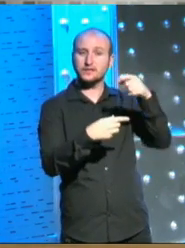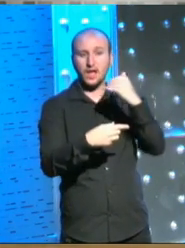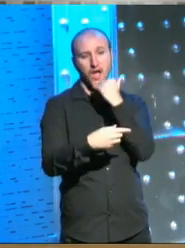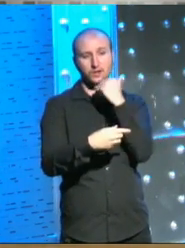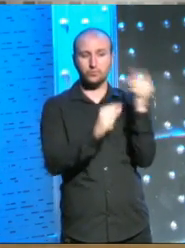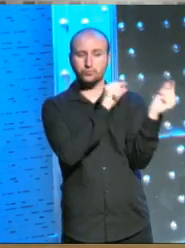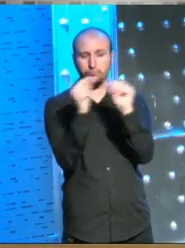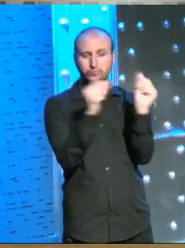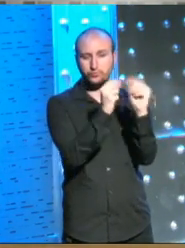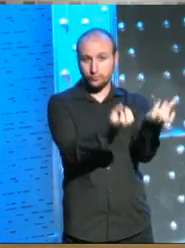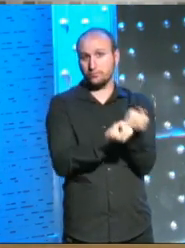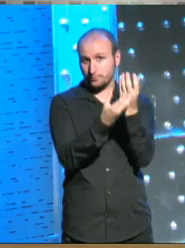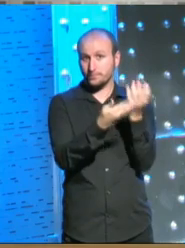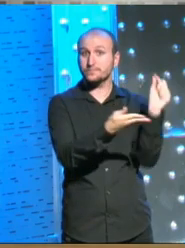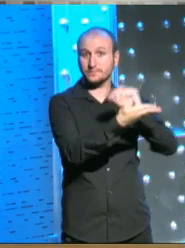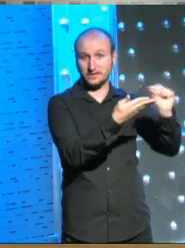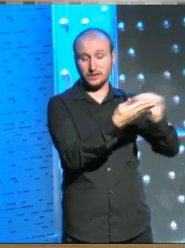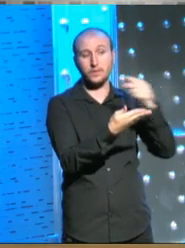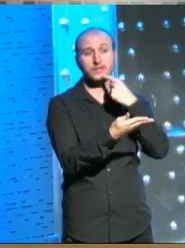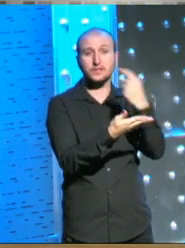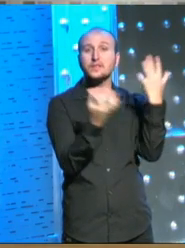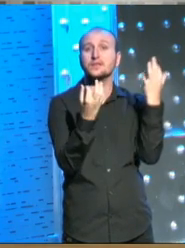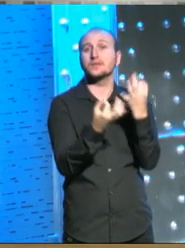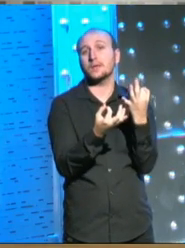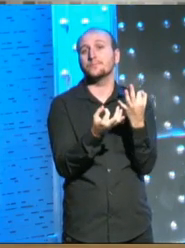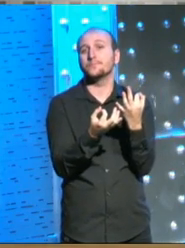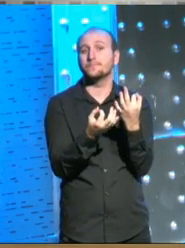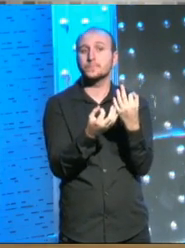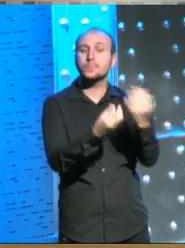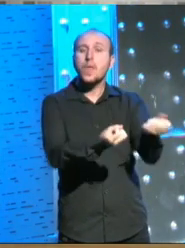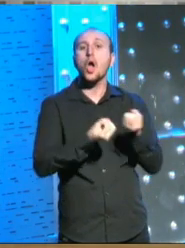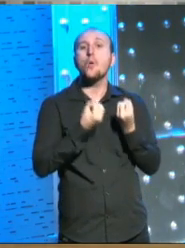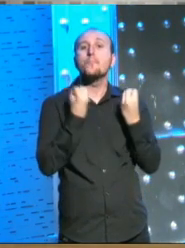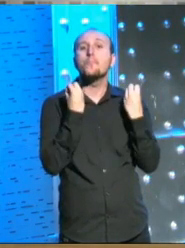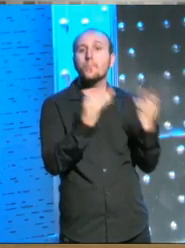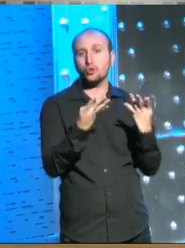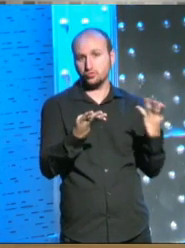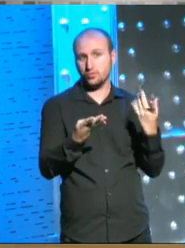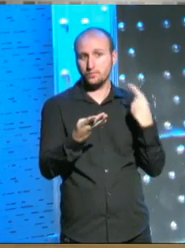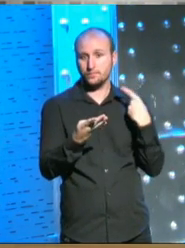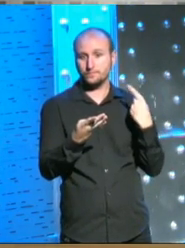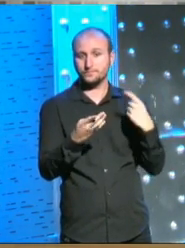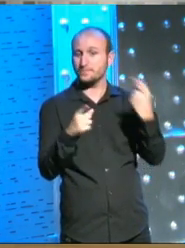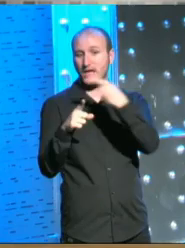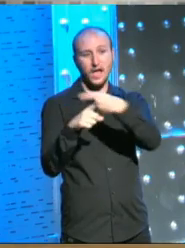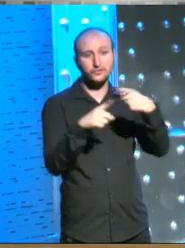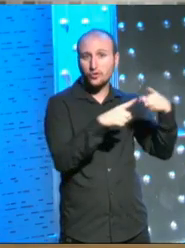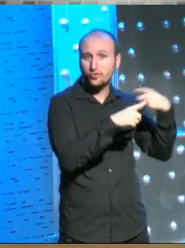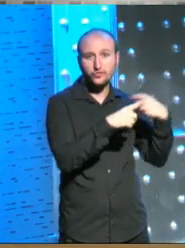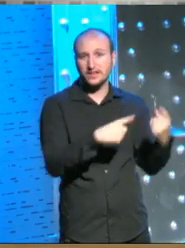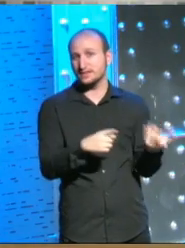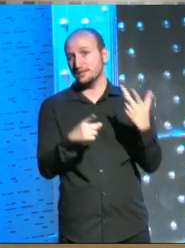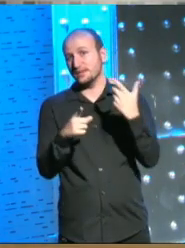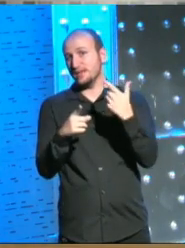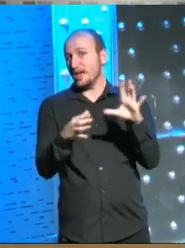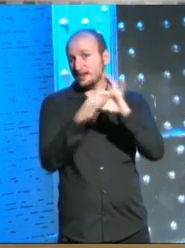discrepancias, escribe Breton: pronto la expresión a simple vista carecerá de sentido.